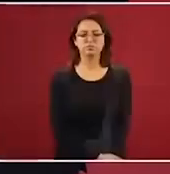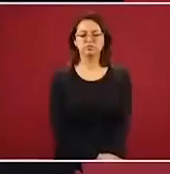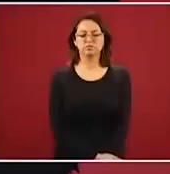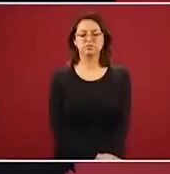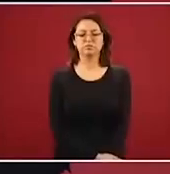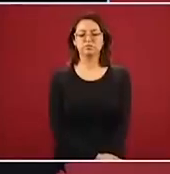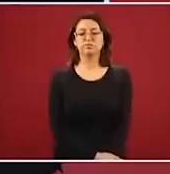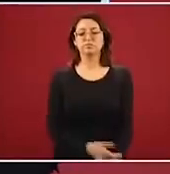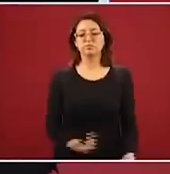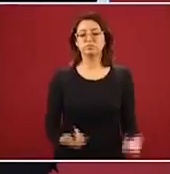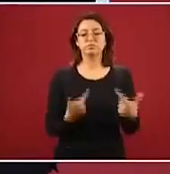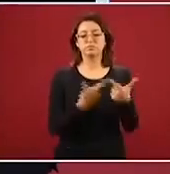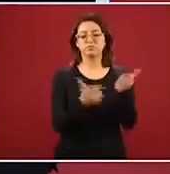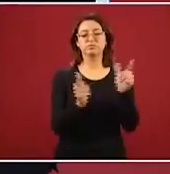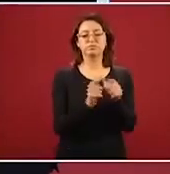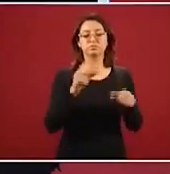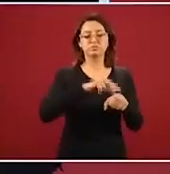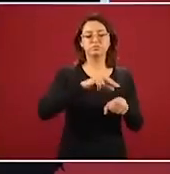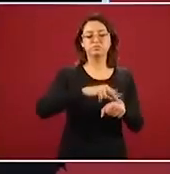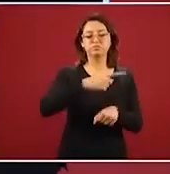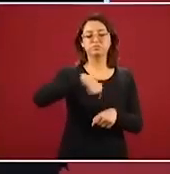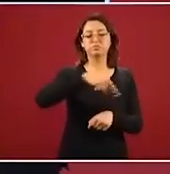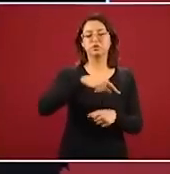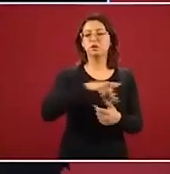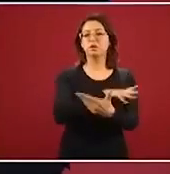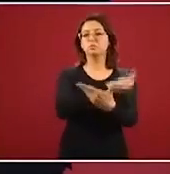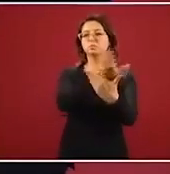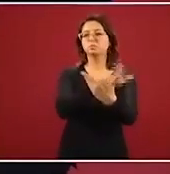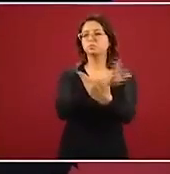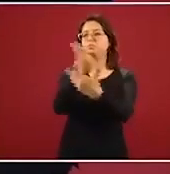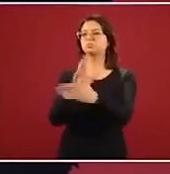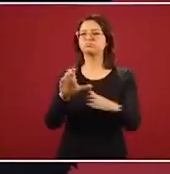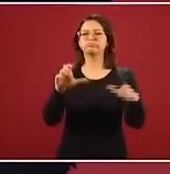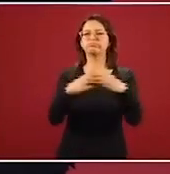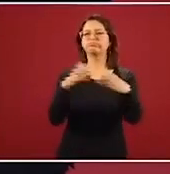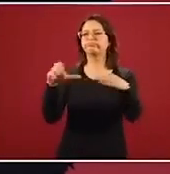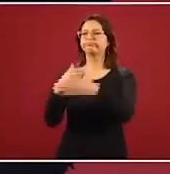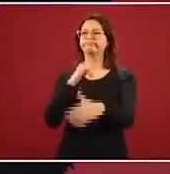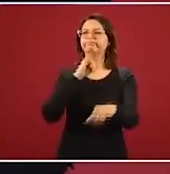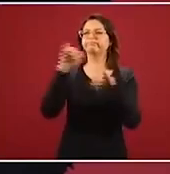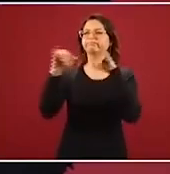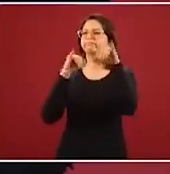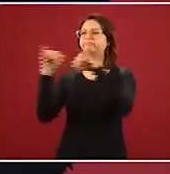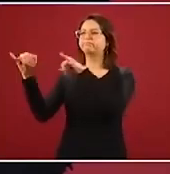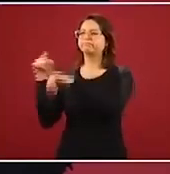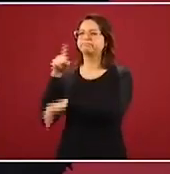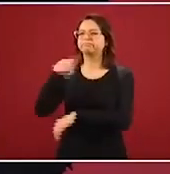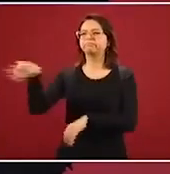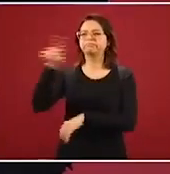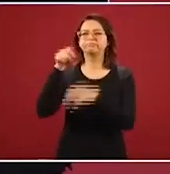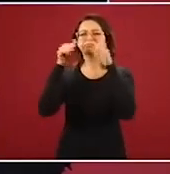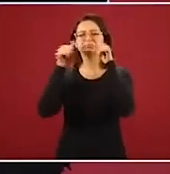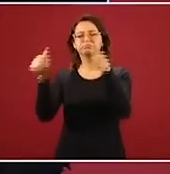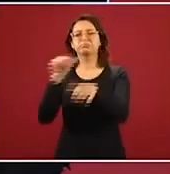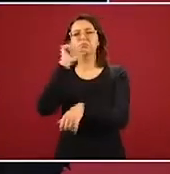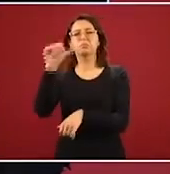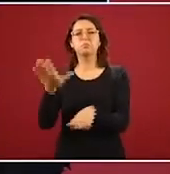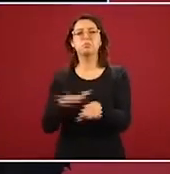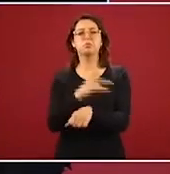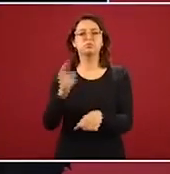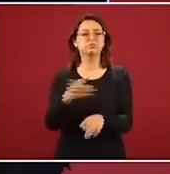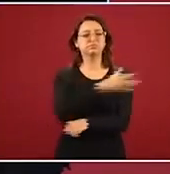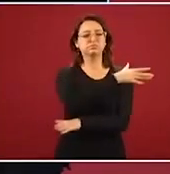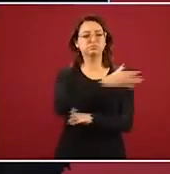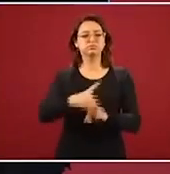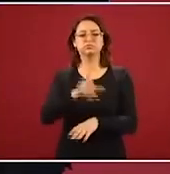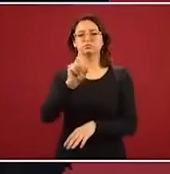las comunidades que han sido largamente abandonadas. Por más de 30 años, el modelo de desarrollo del personal médico ha estado